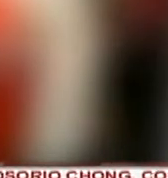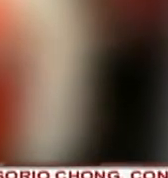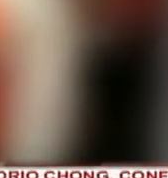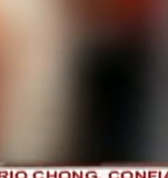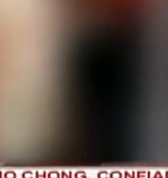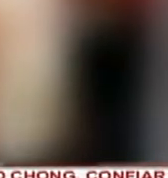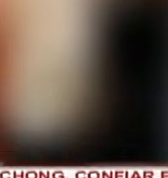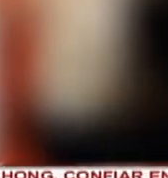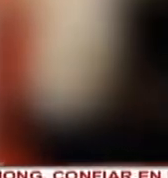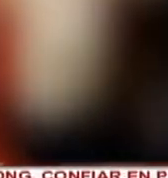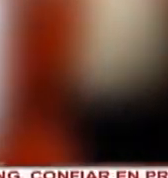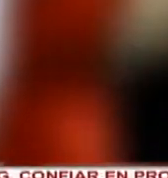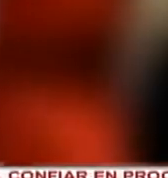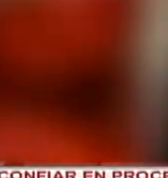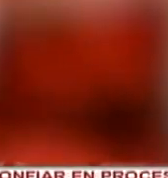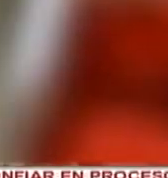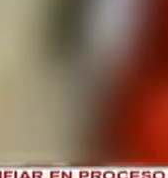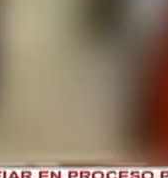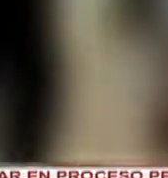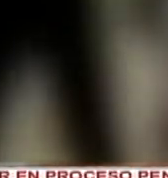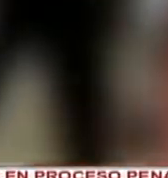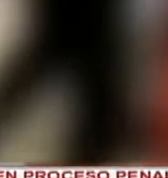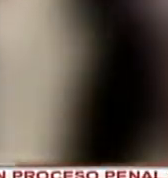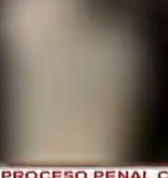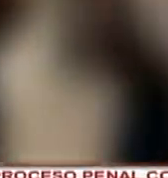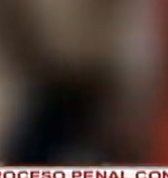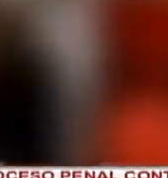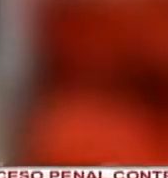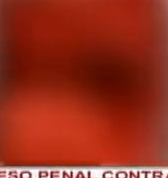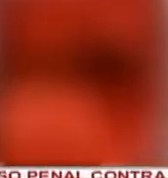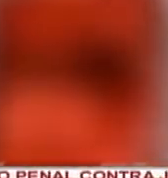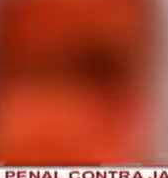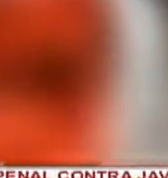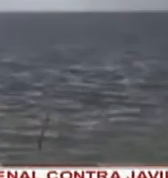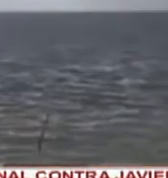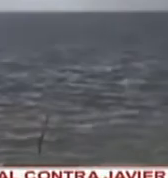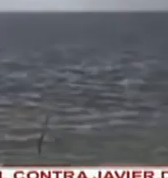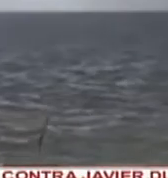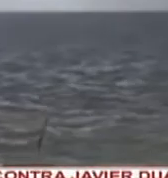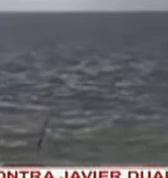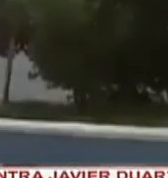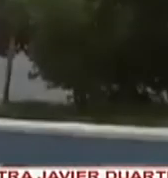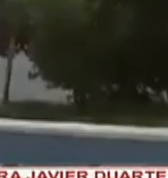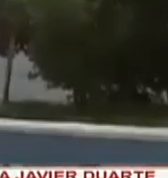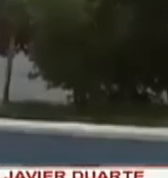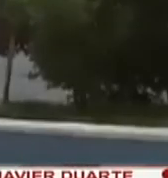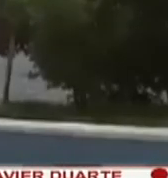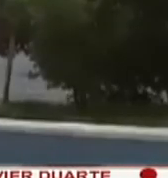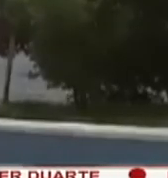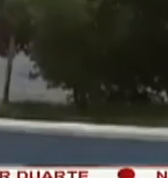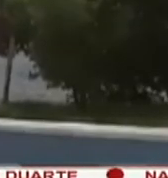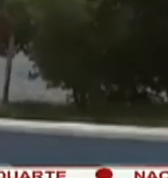Es el ISSSTE Campeche, donde están desalojando a varios pacientes.